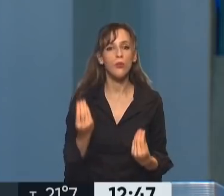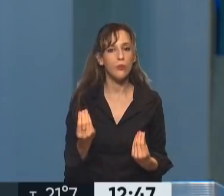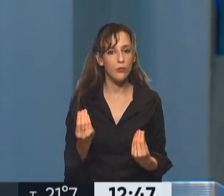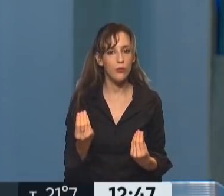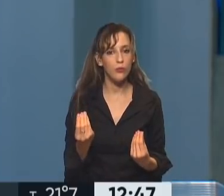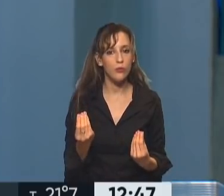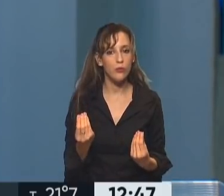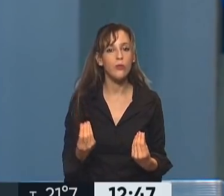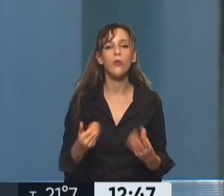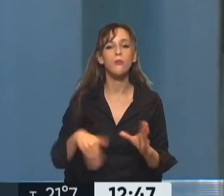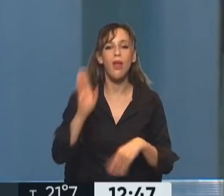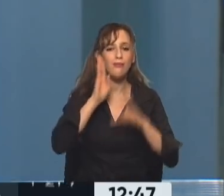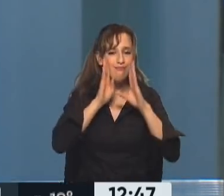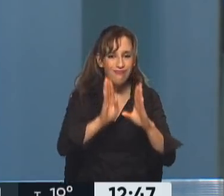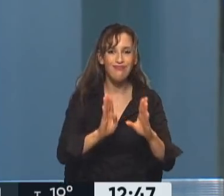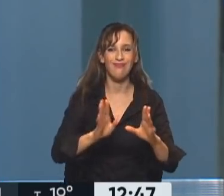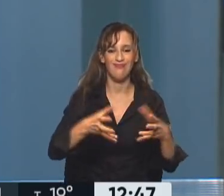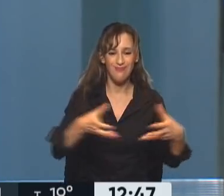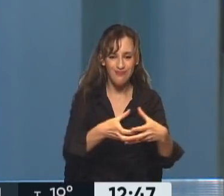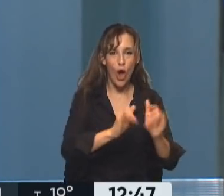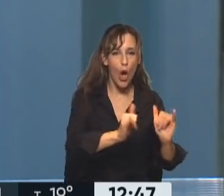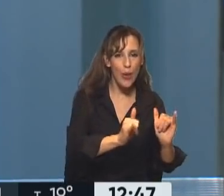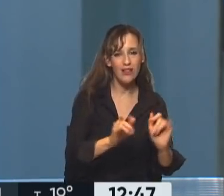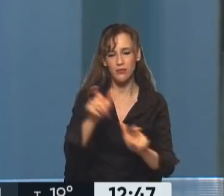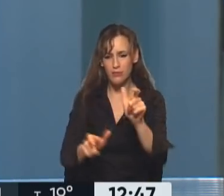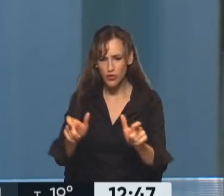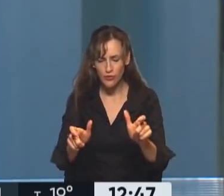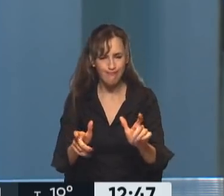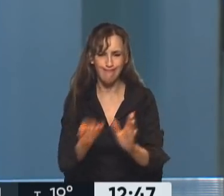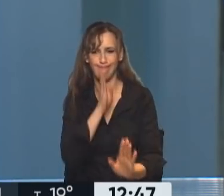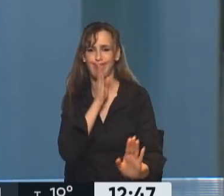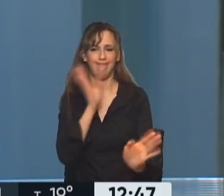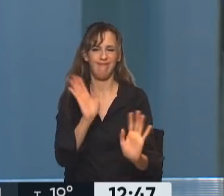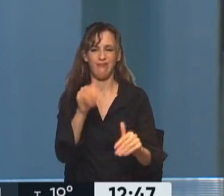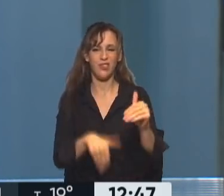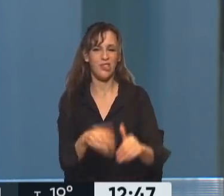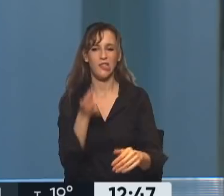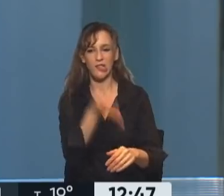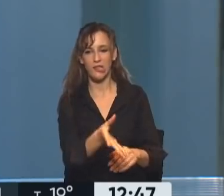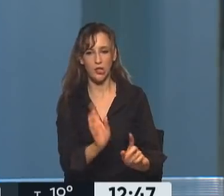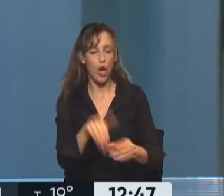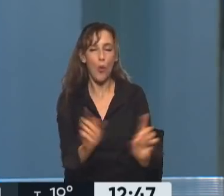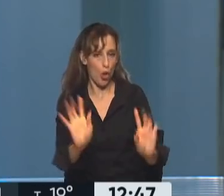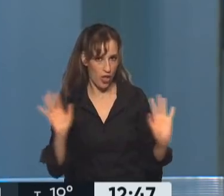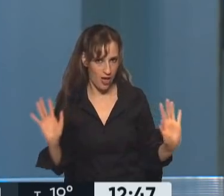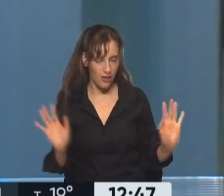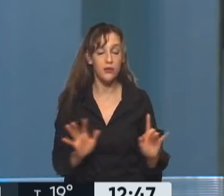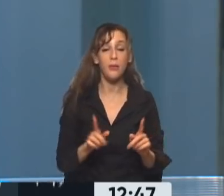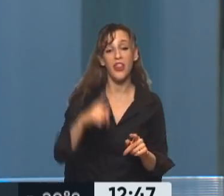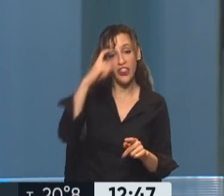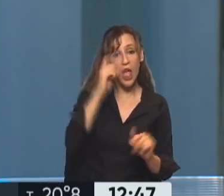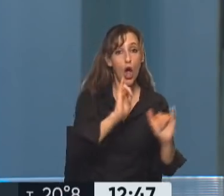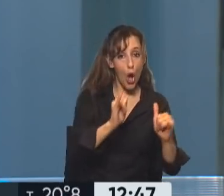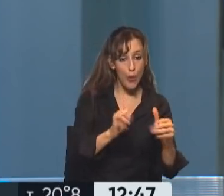la juventud y la abstención. Más de un 25% de franceses que no fueron a votar y 4 de cada 10 jóvenes que